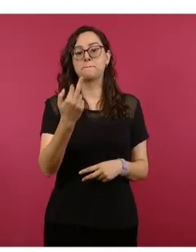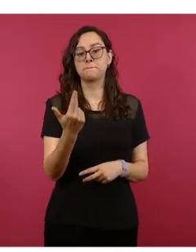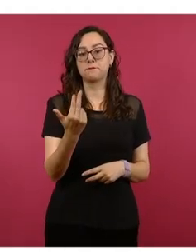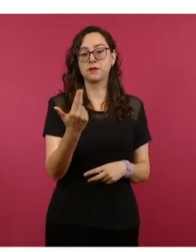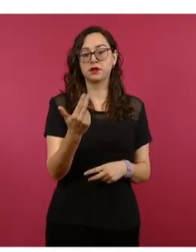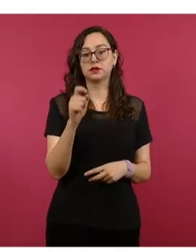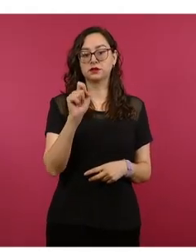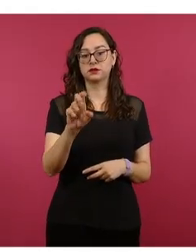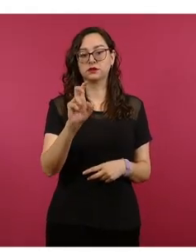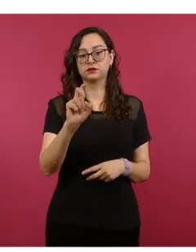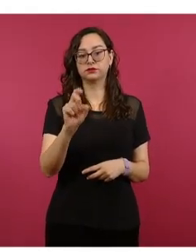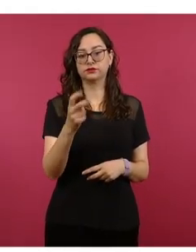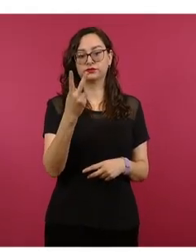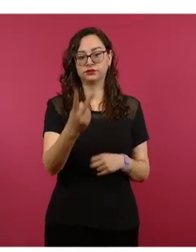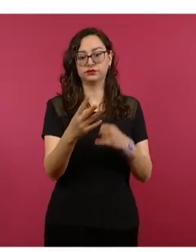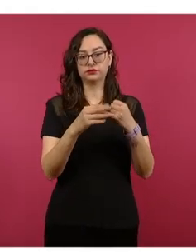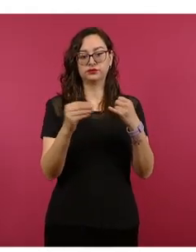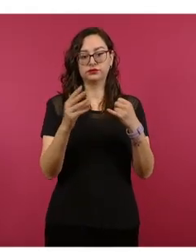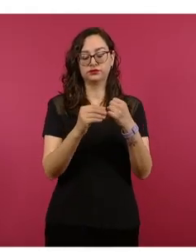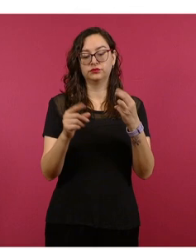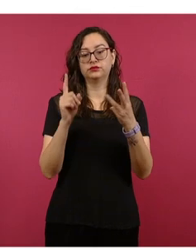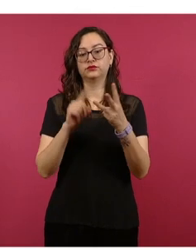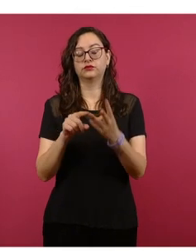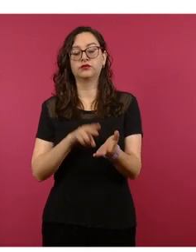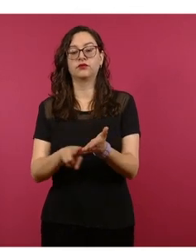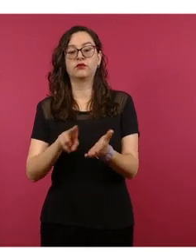25 pesos con 32 centavos, y en el caso del diésel